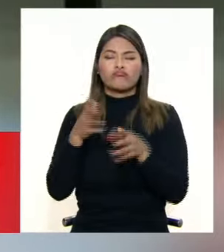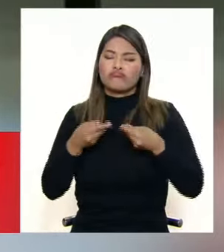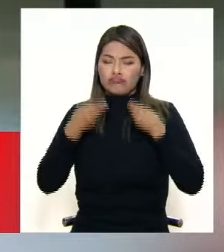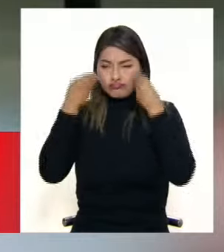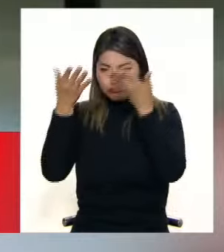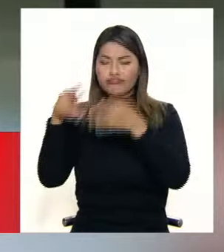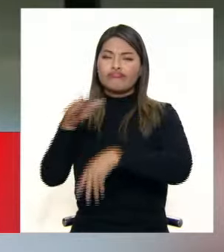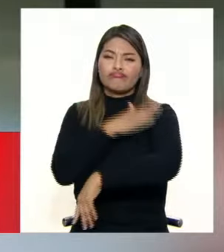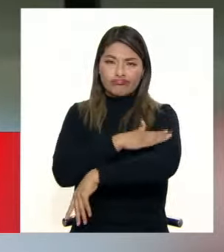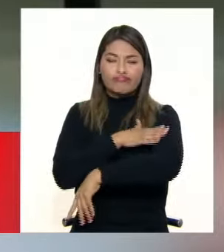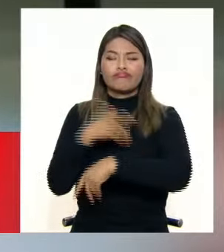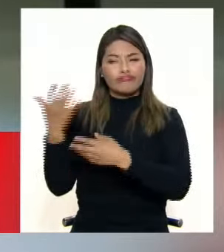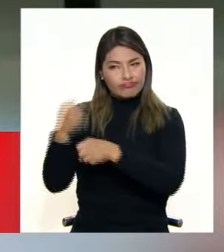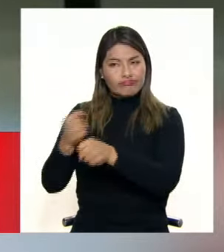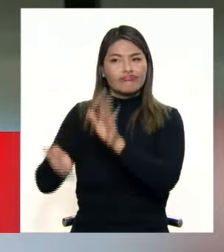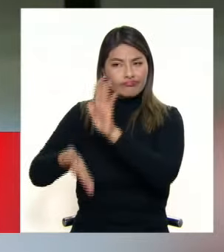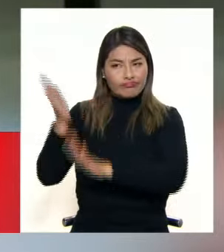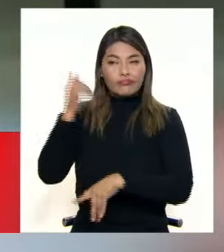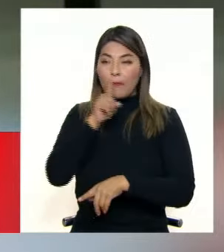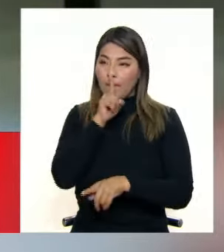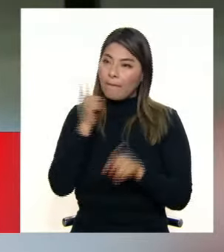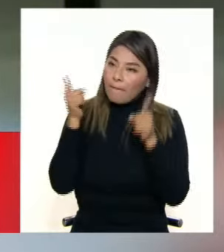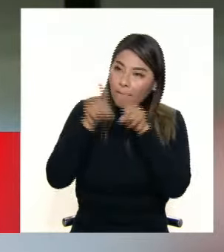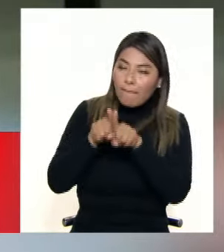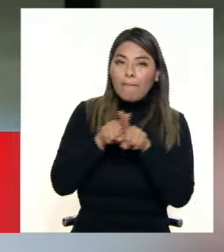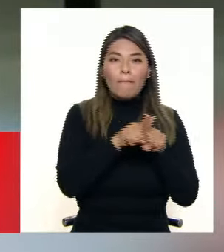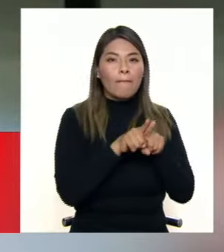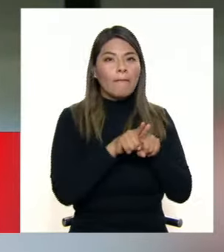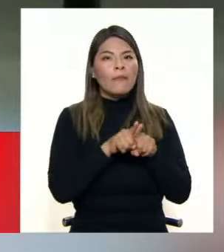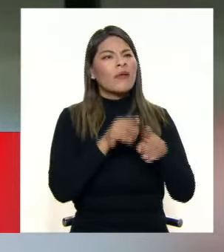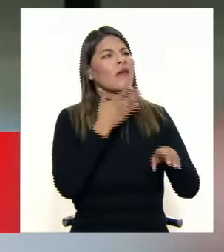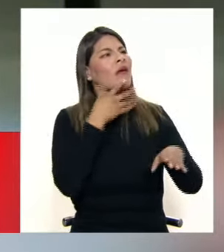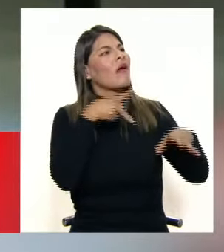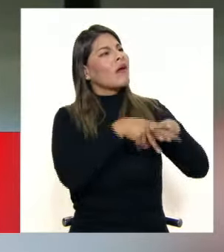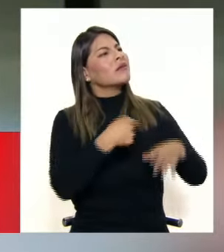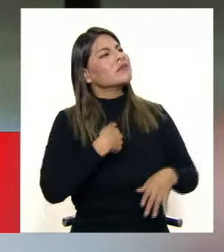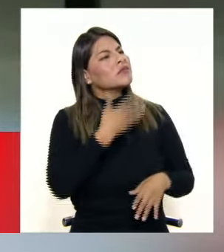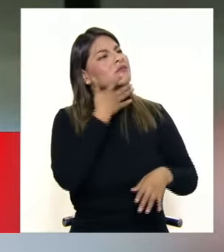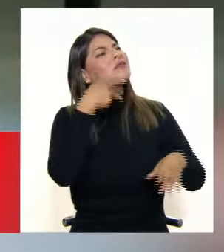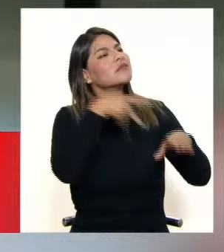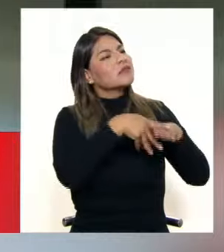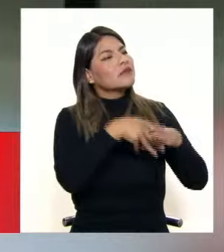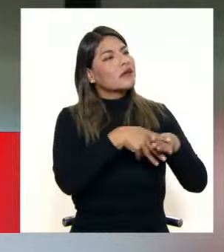proyecto del Interoceánica Sur y los acuerdos pactados. ¿A quién solicité yo?